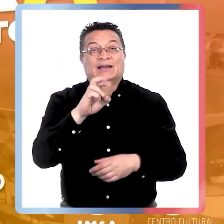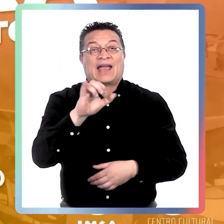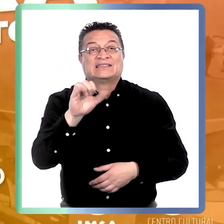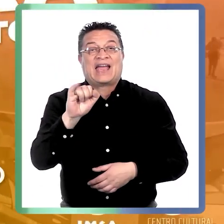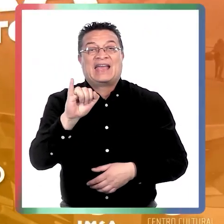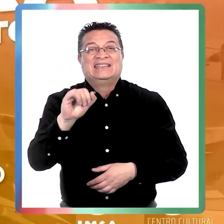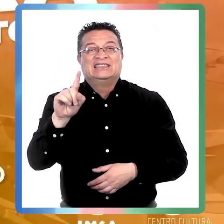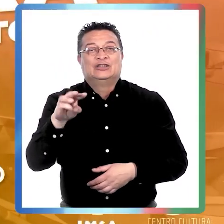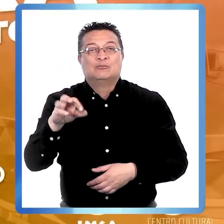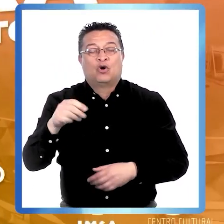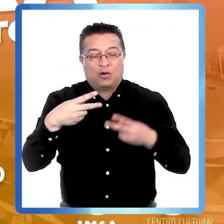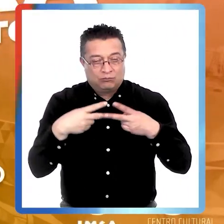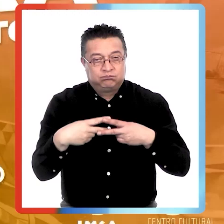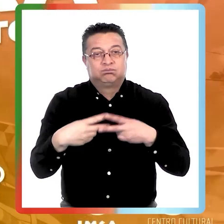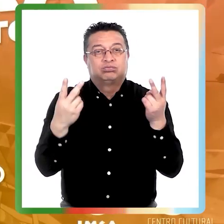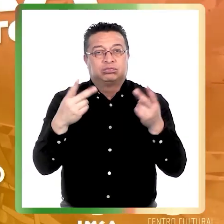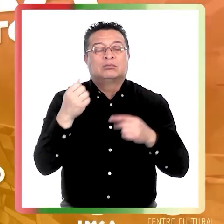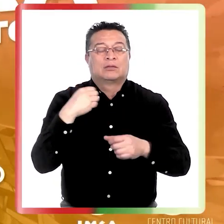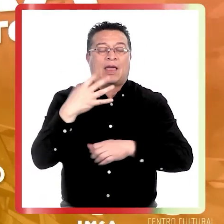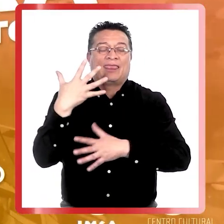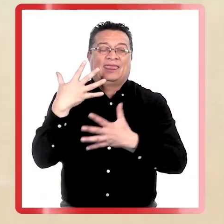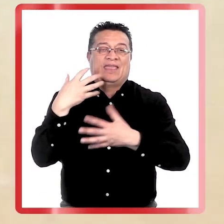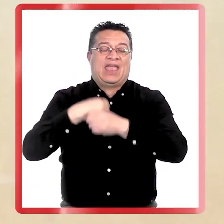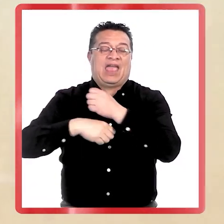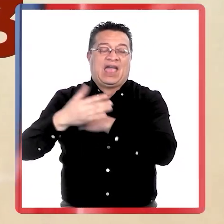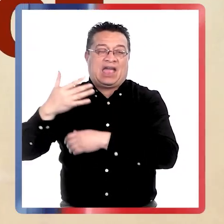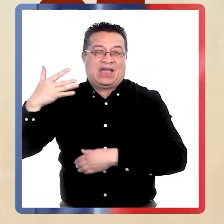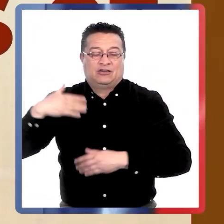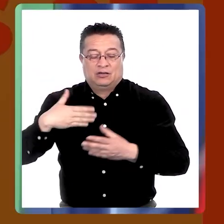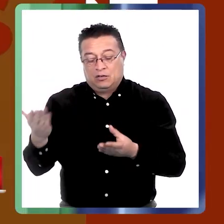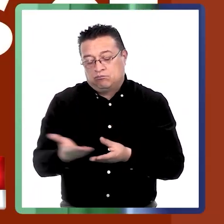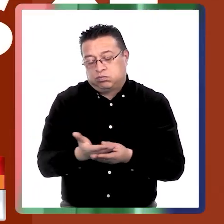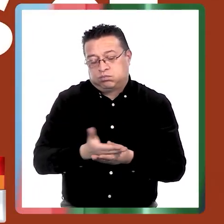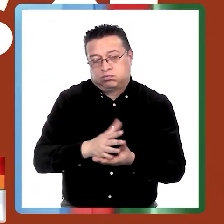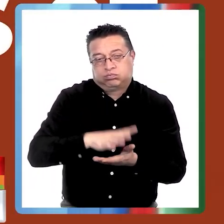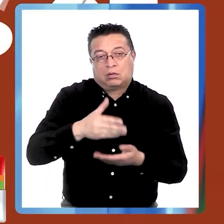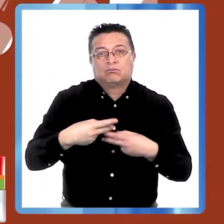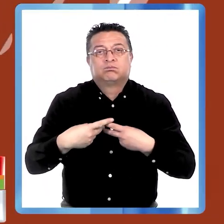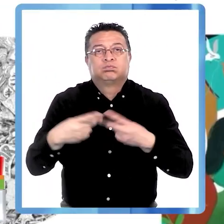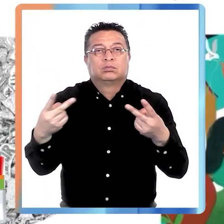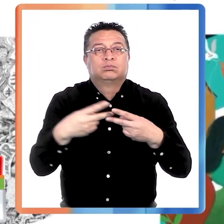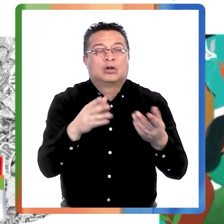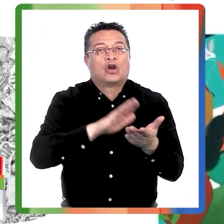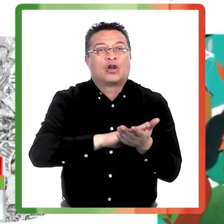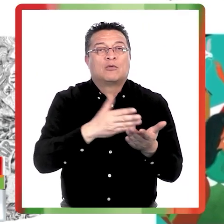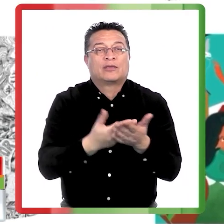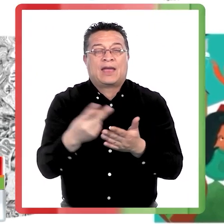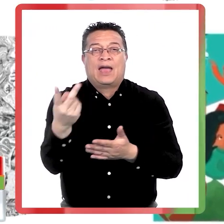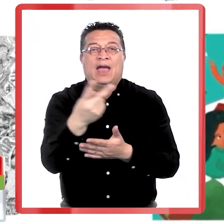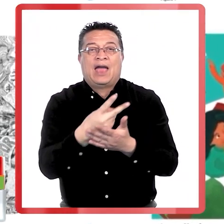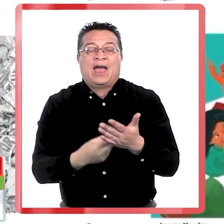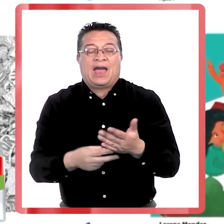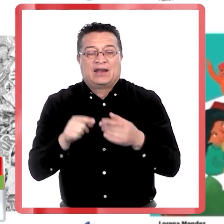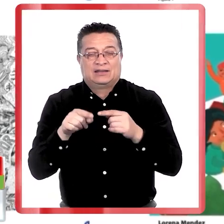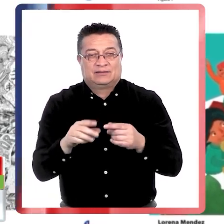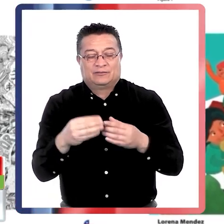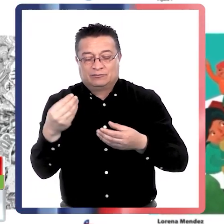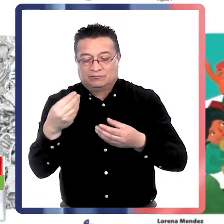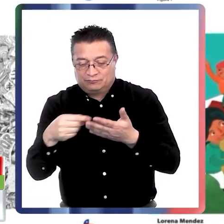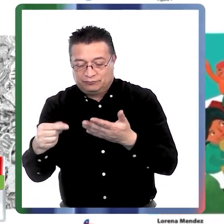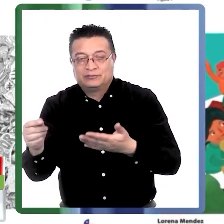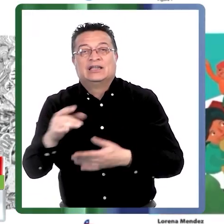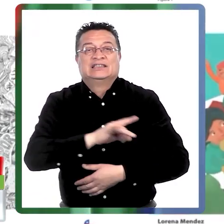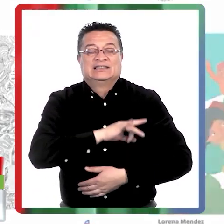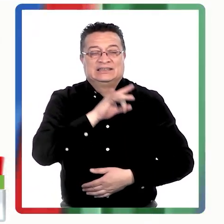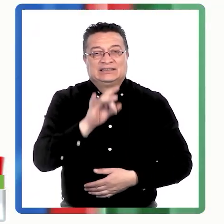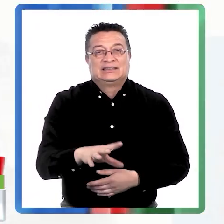Rayaísmo es una publicación objeto que desde hace 10 años recopila y difunde el estado del arte de la ilustración chilena,